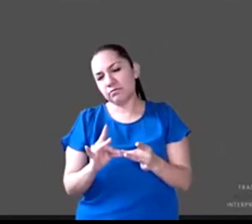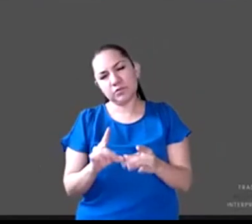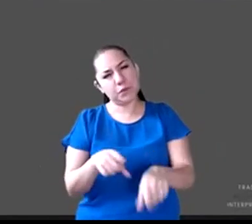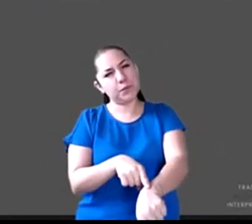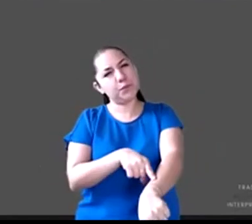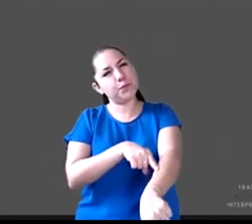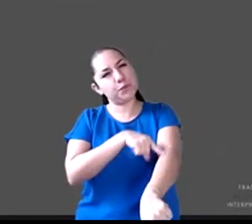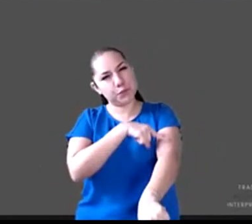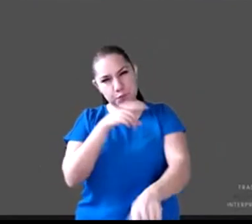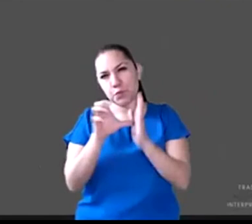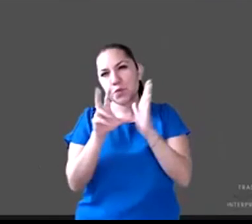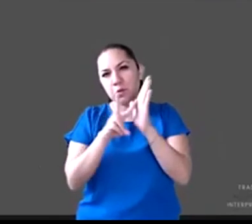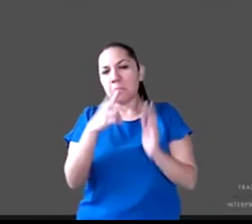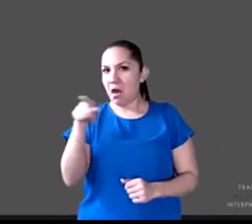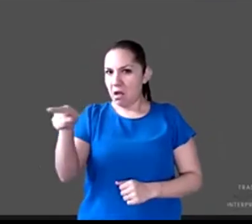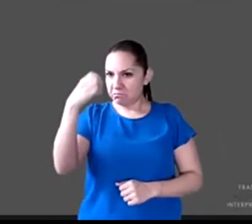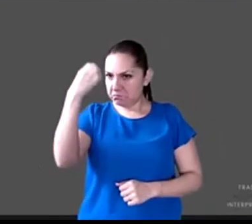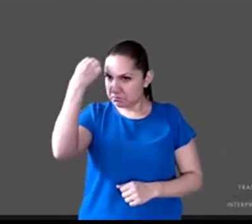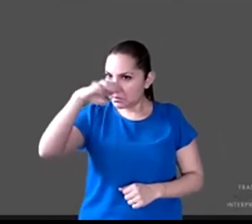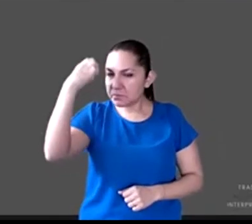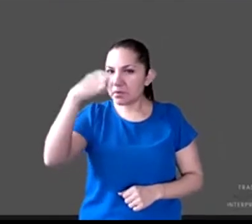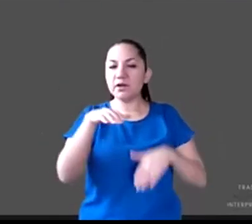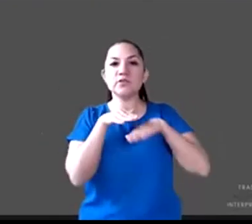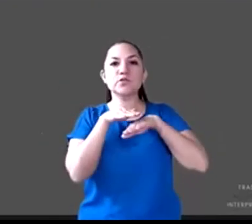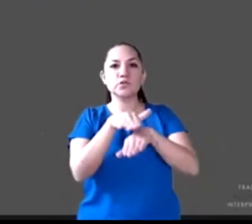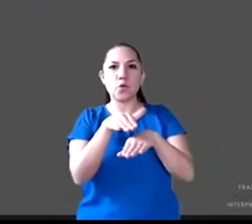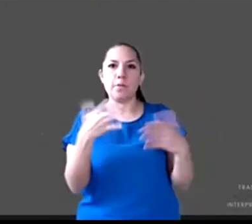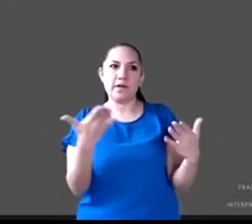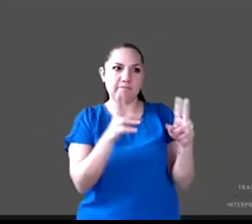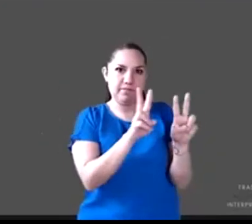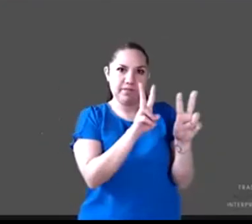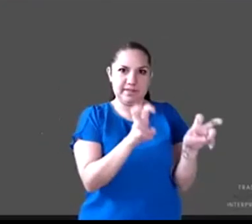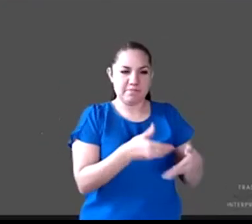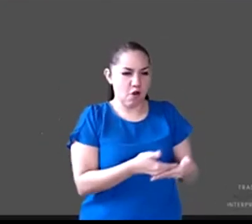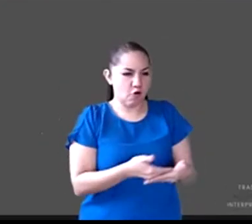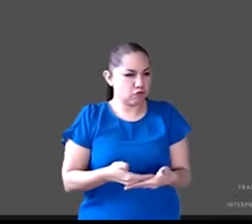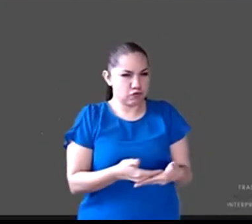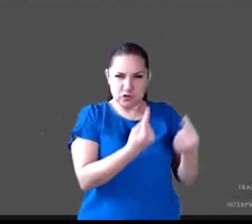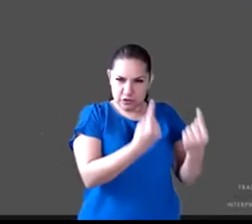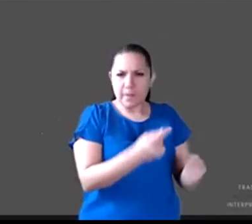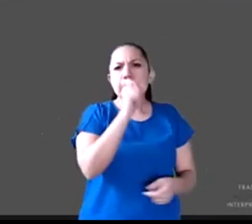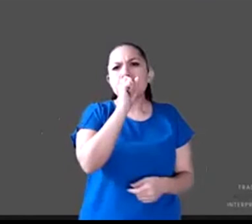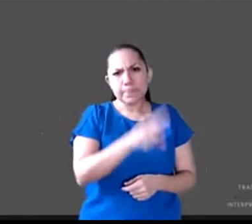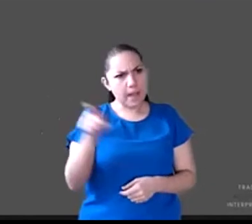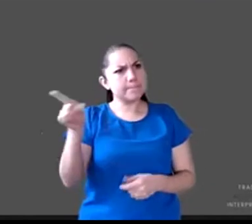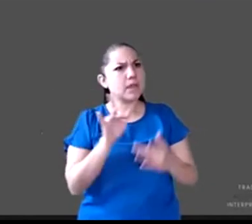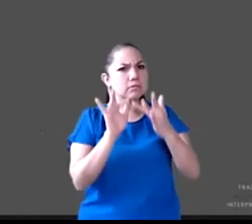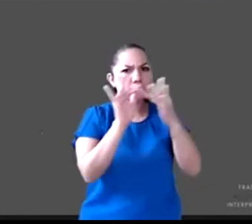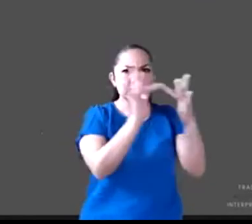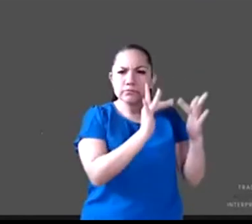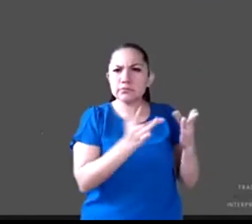especialista en el tema, es una gran aliada de organizaciones, de gobiernos, de sector académico para